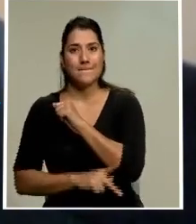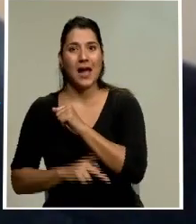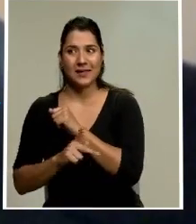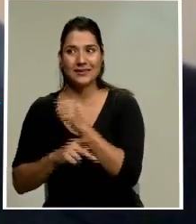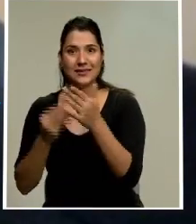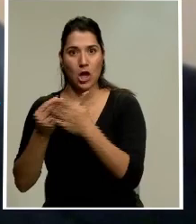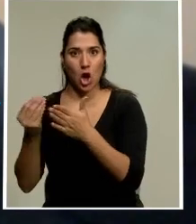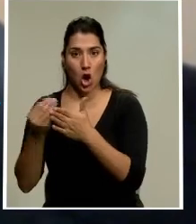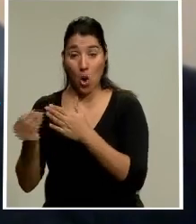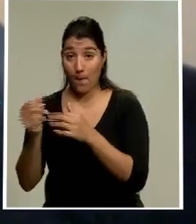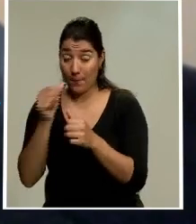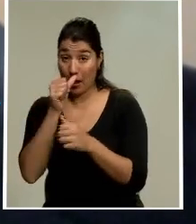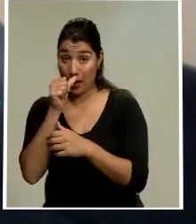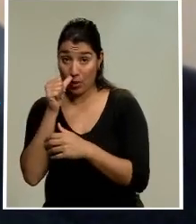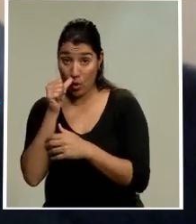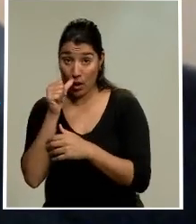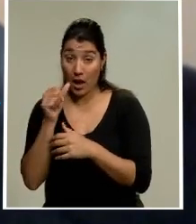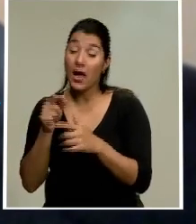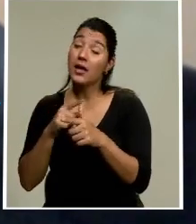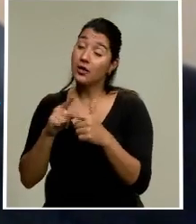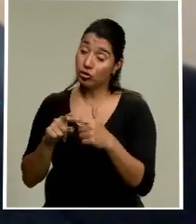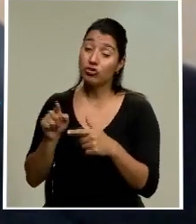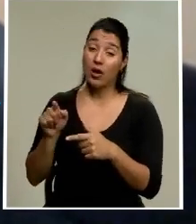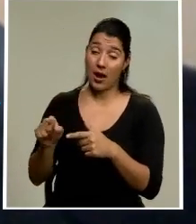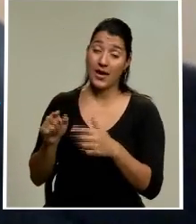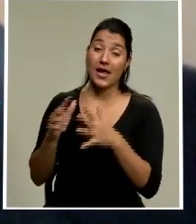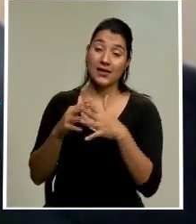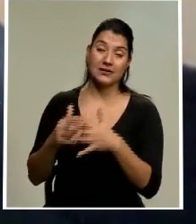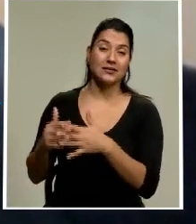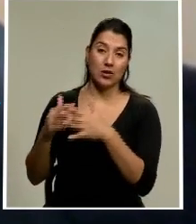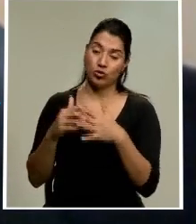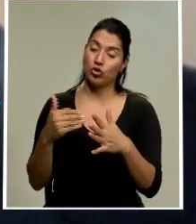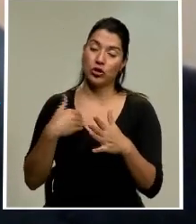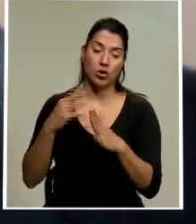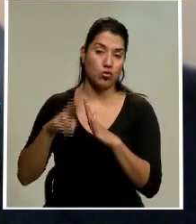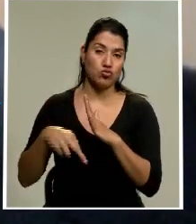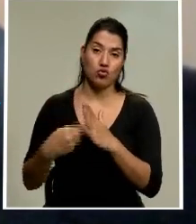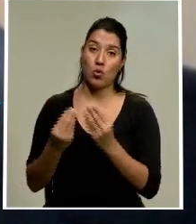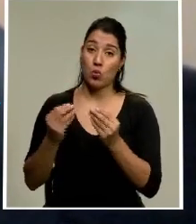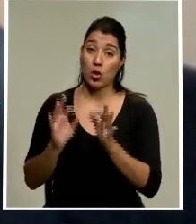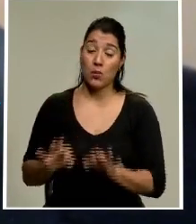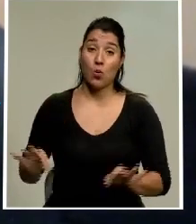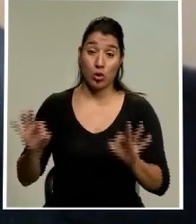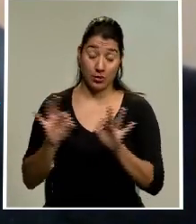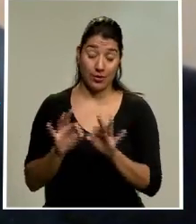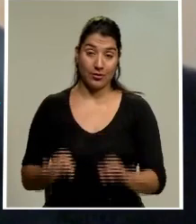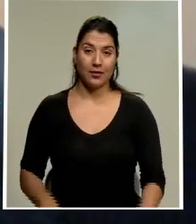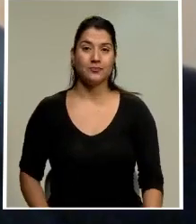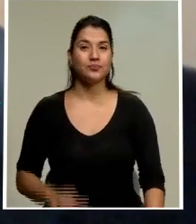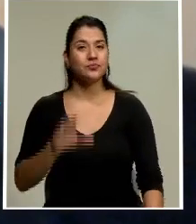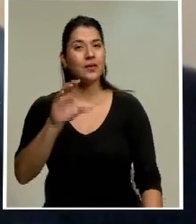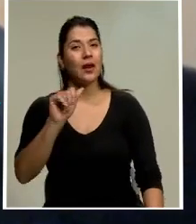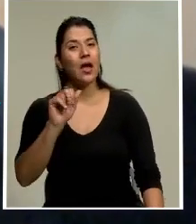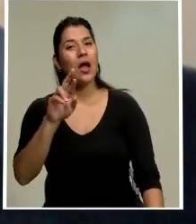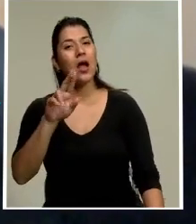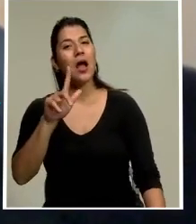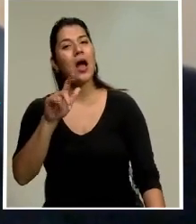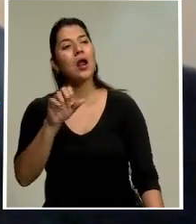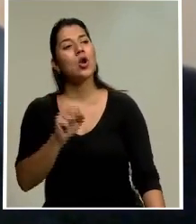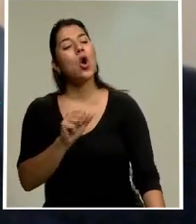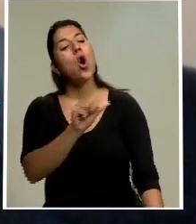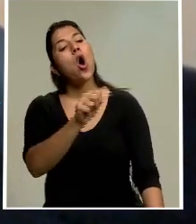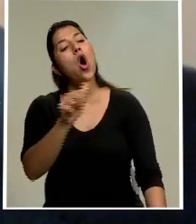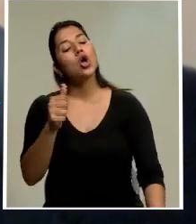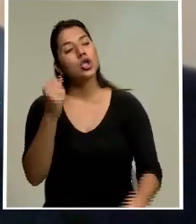los Estados Unidos juegan un rol de carácter fundamental. Don Carlos, hay otro tipo de homicidios que usted